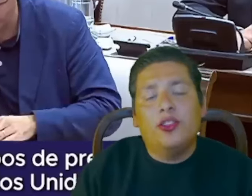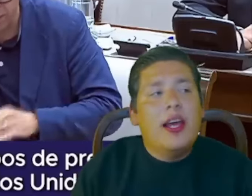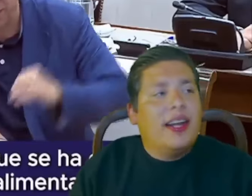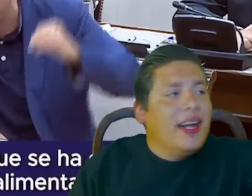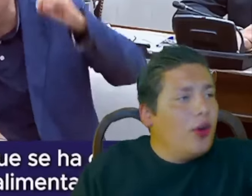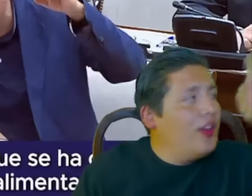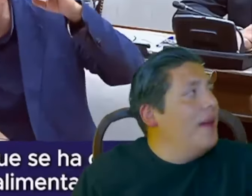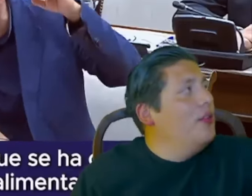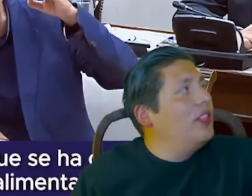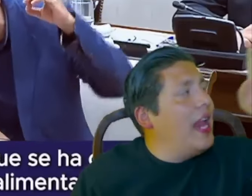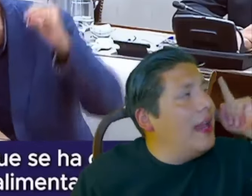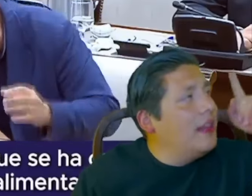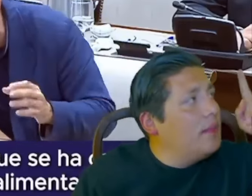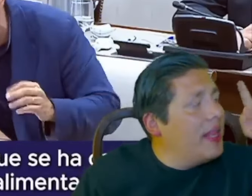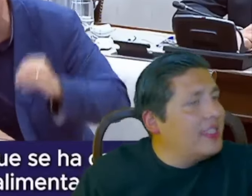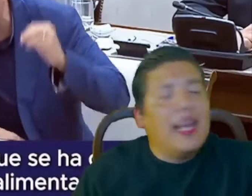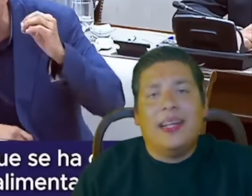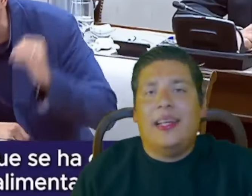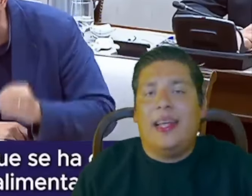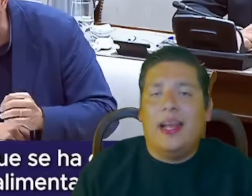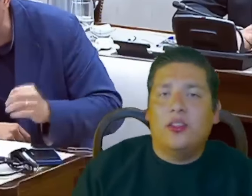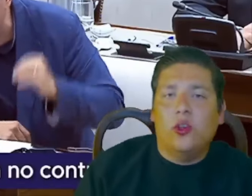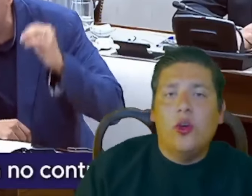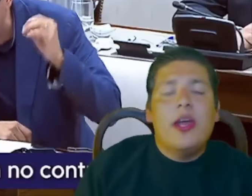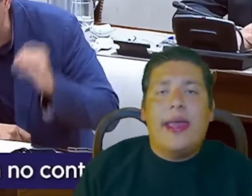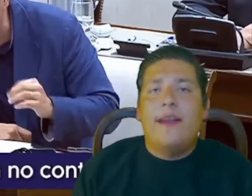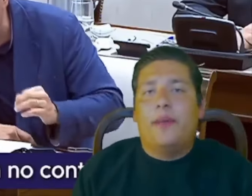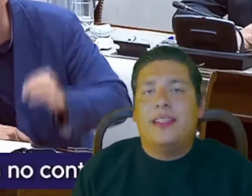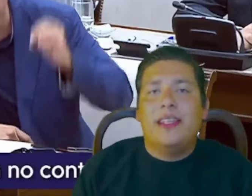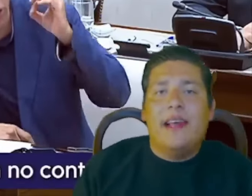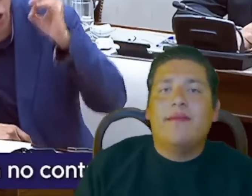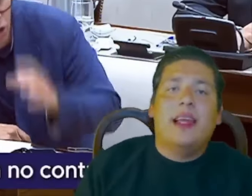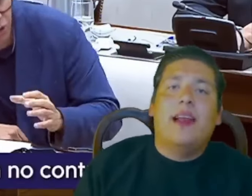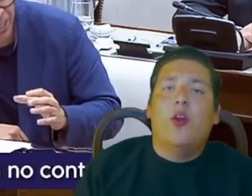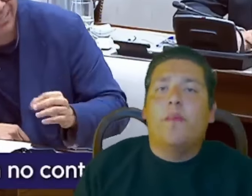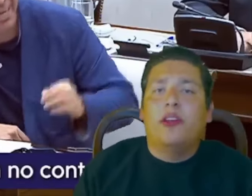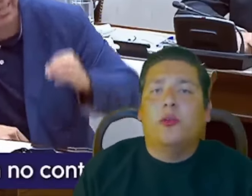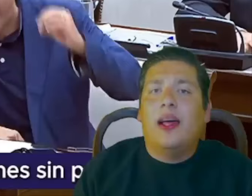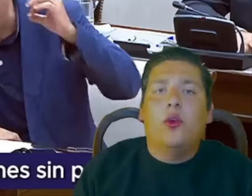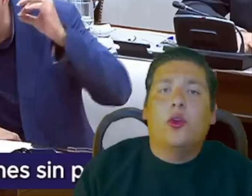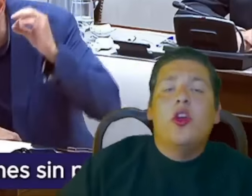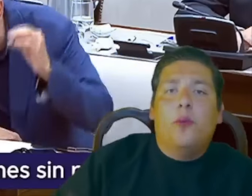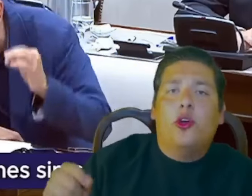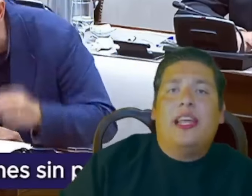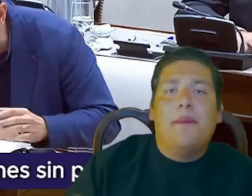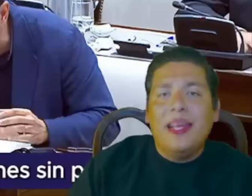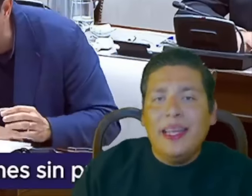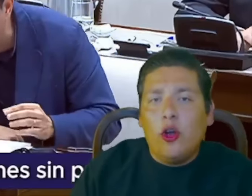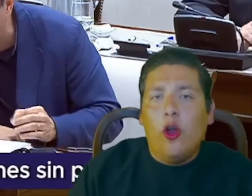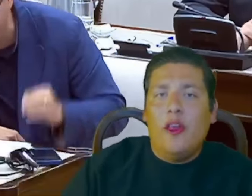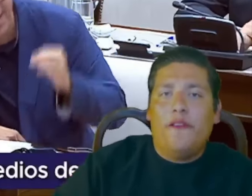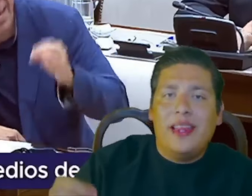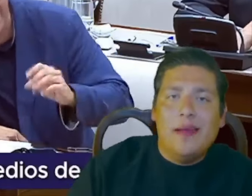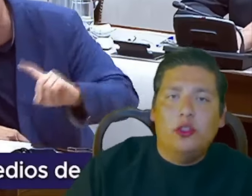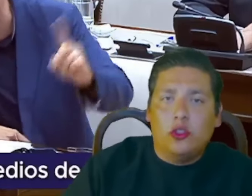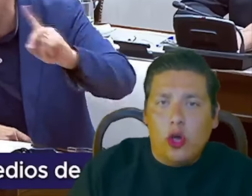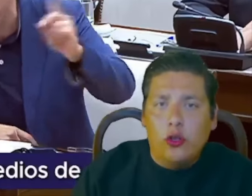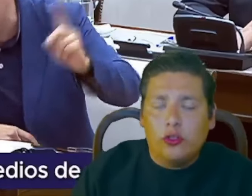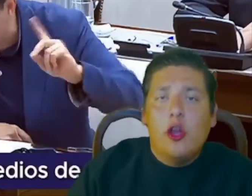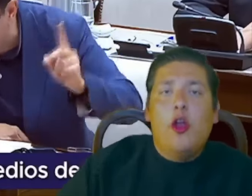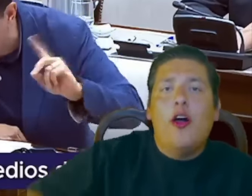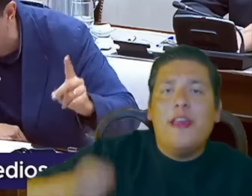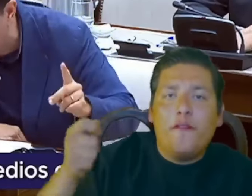amigas y amigos, recordamos el mensaje que lanzó el presidente López Obrador. Porque a México lo